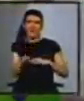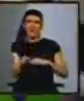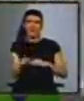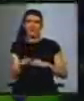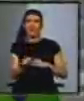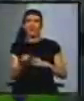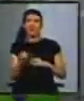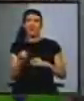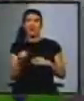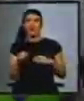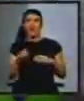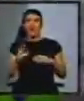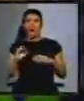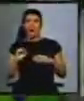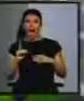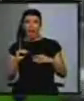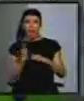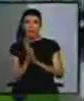avanza.